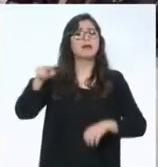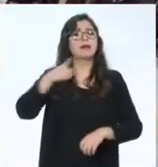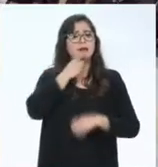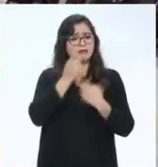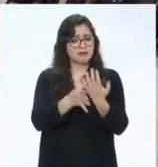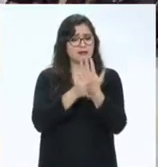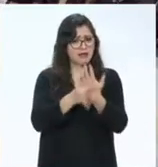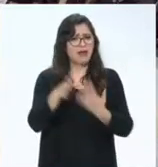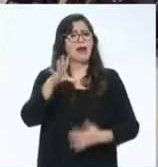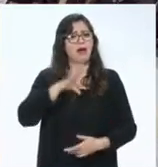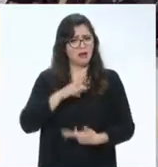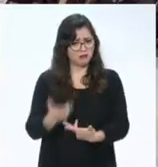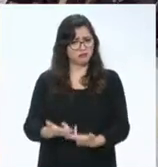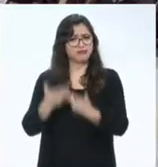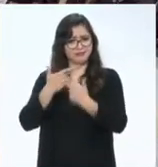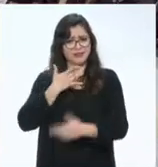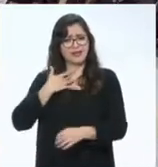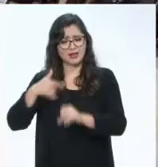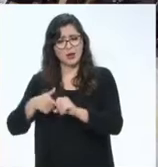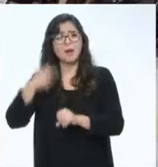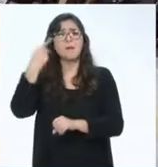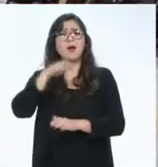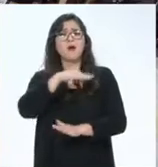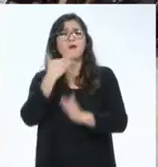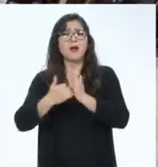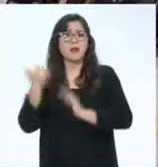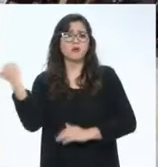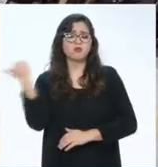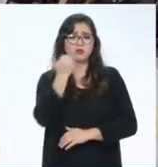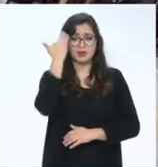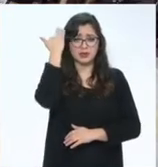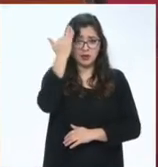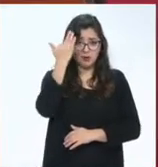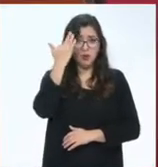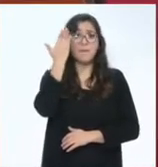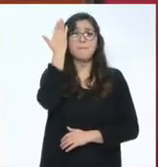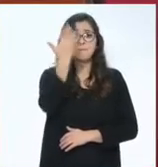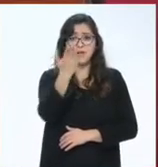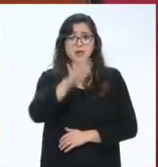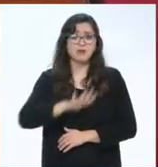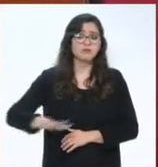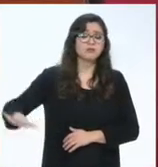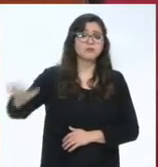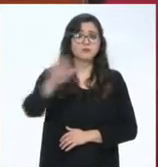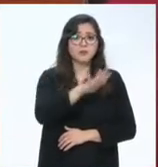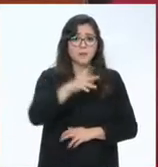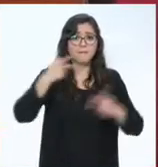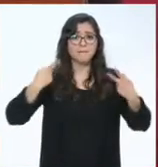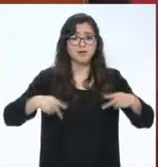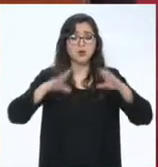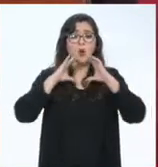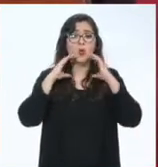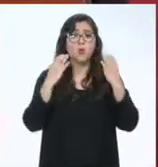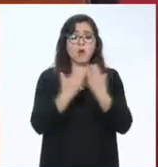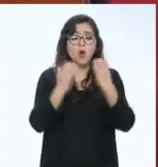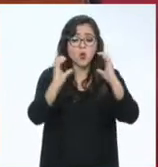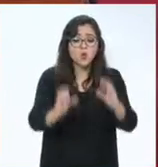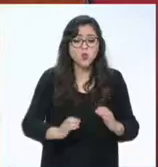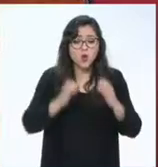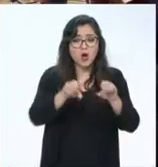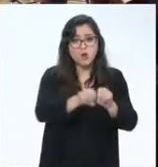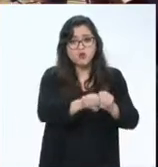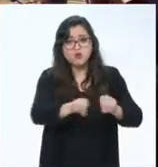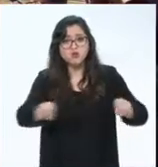con reservas suficientes. Además, llamó a los habitantes de las comunidades a que ayuden a cuidar los ductos y es que dijo que se trata